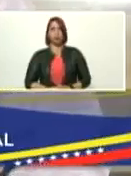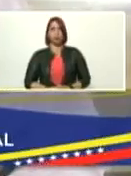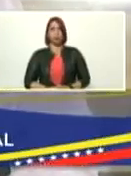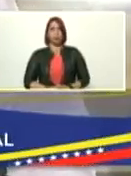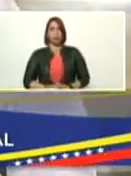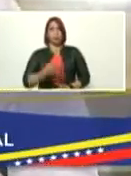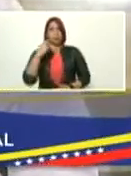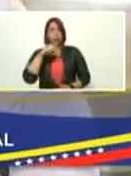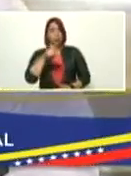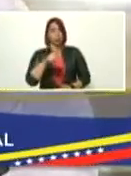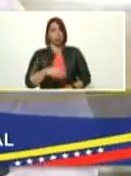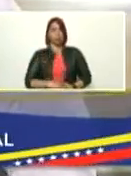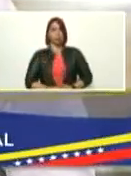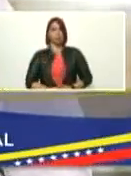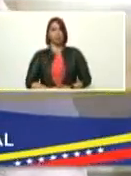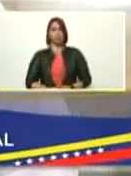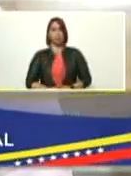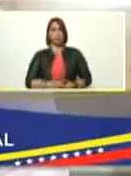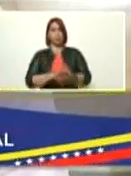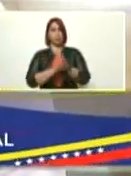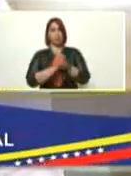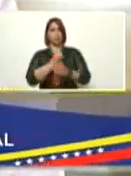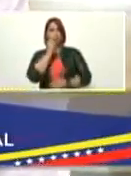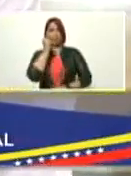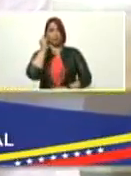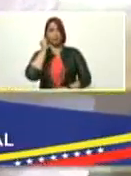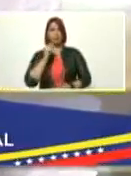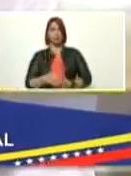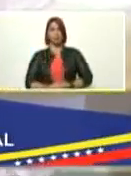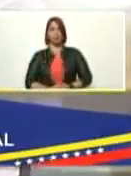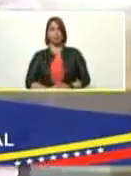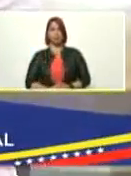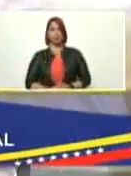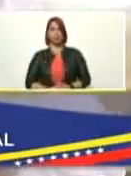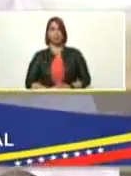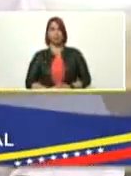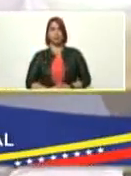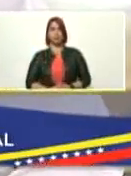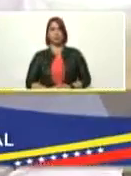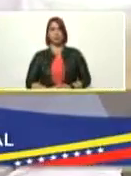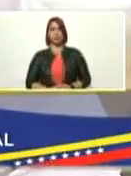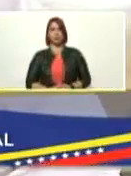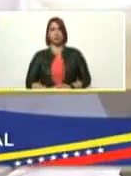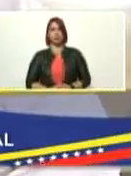Por eso, compañero Alexander Torres,